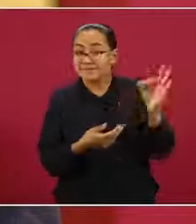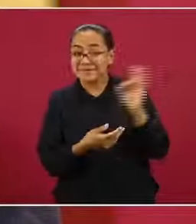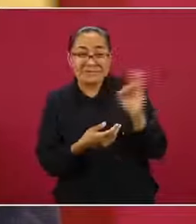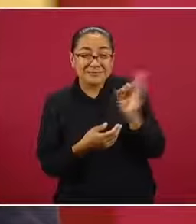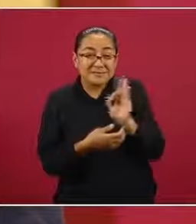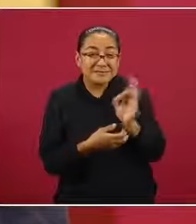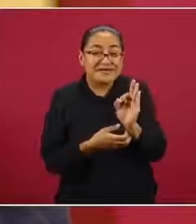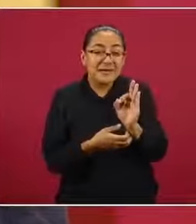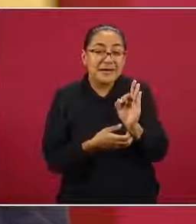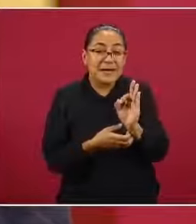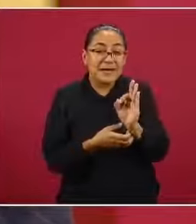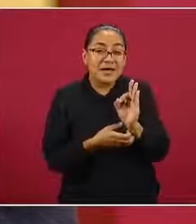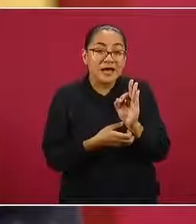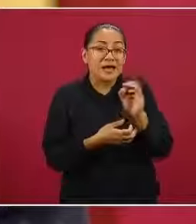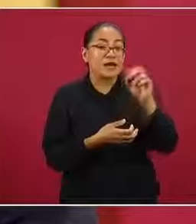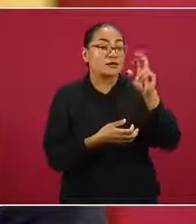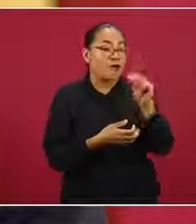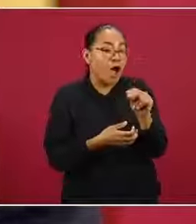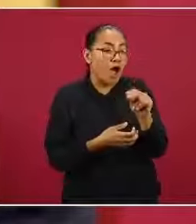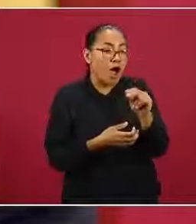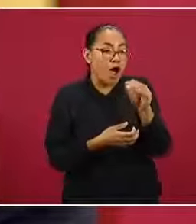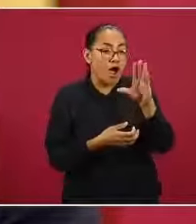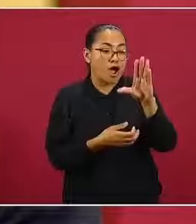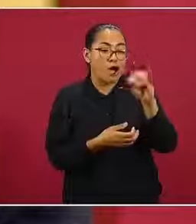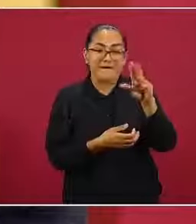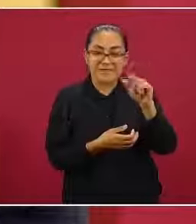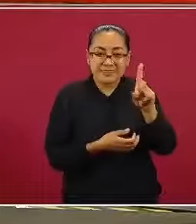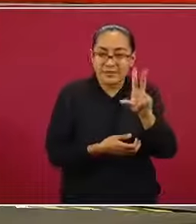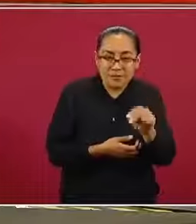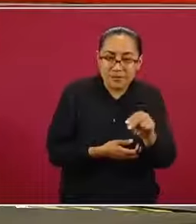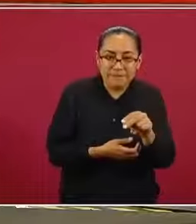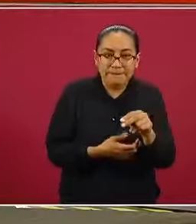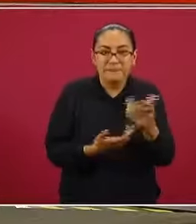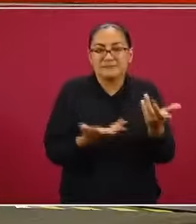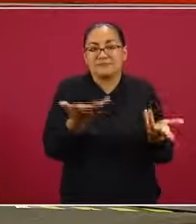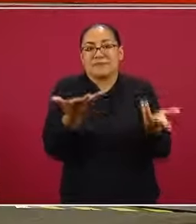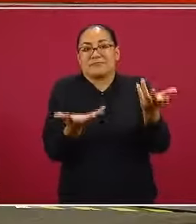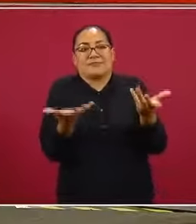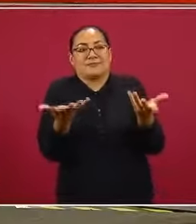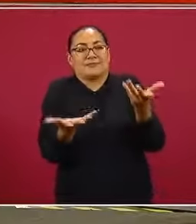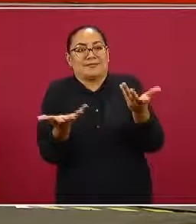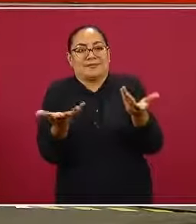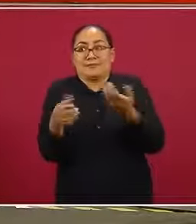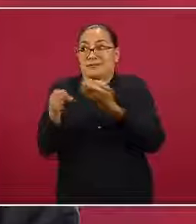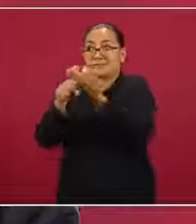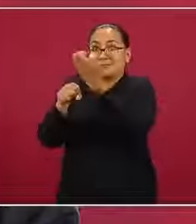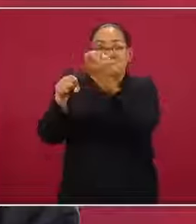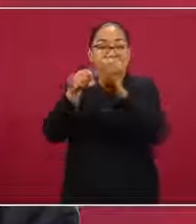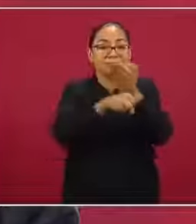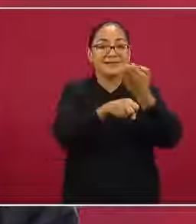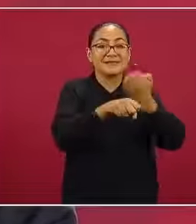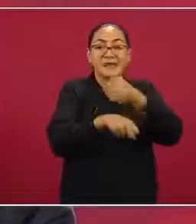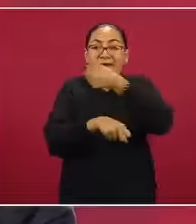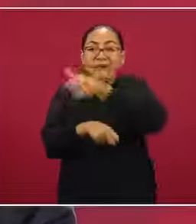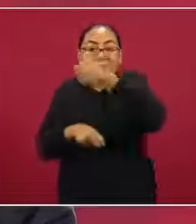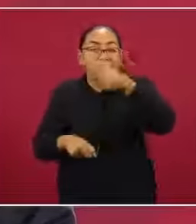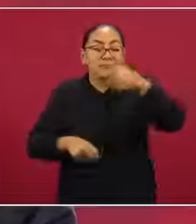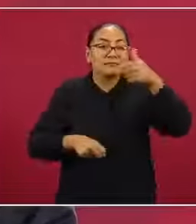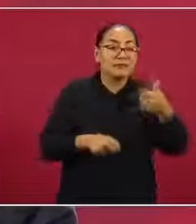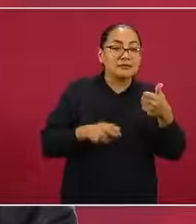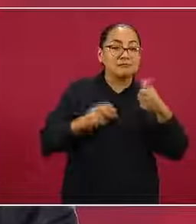la atención no COVID es heterogénea, depende de las capacidades, voluntades, orientaciones administrativas de las distintas